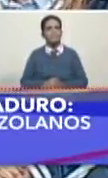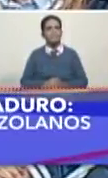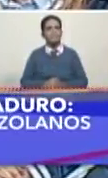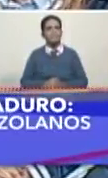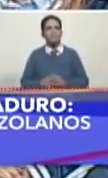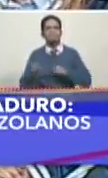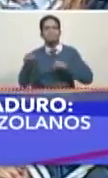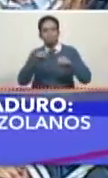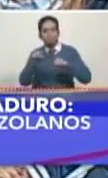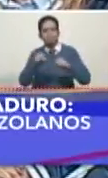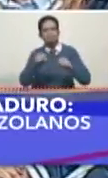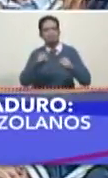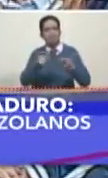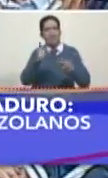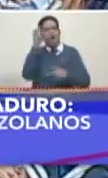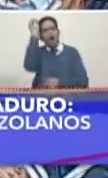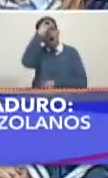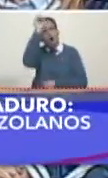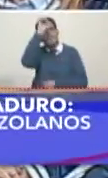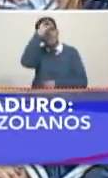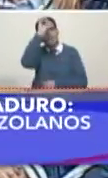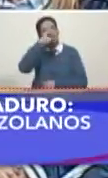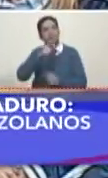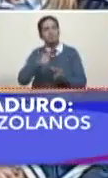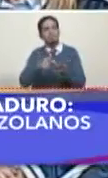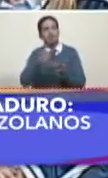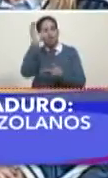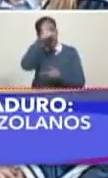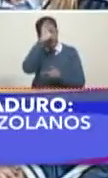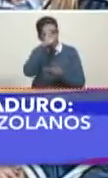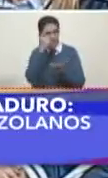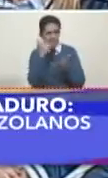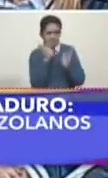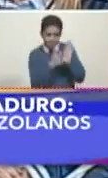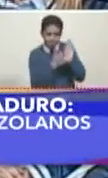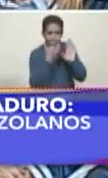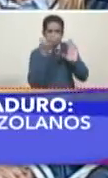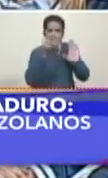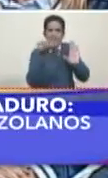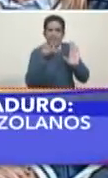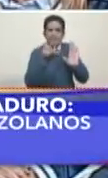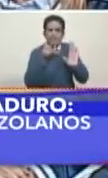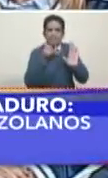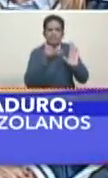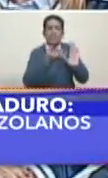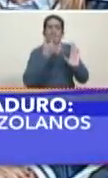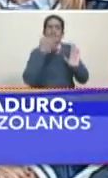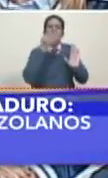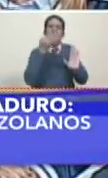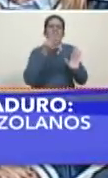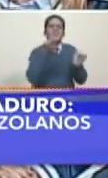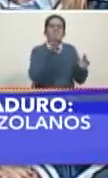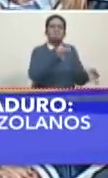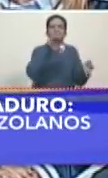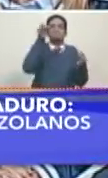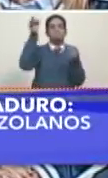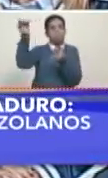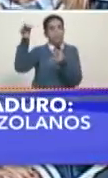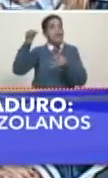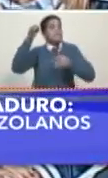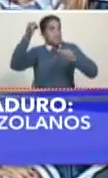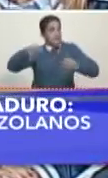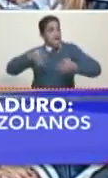Movilizar la opinión pública, la conciencia con la verdad. Llevar la verdad, siempre la